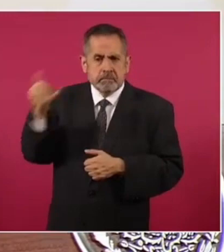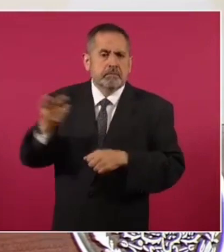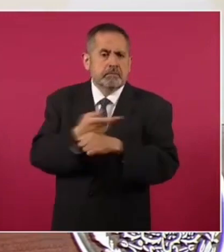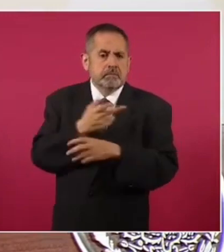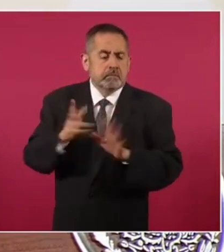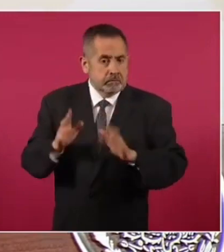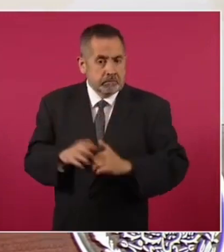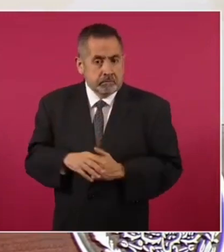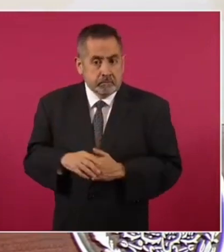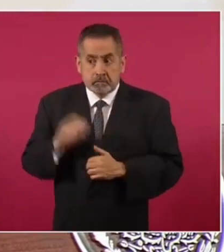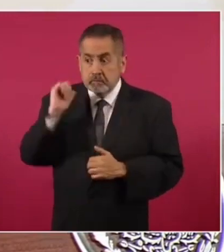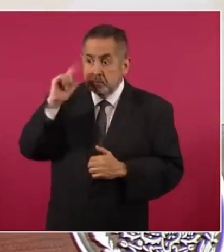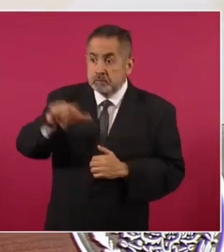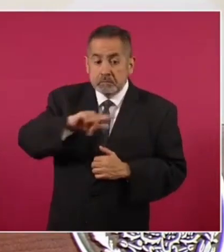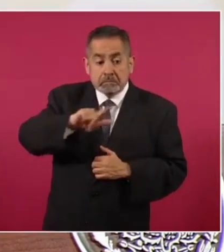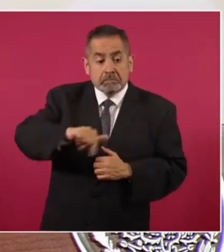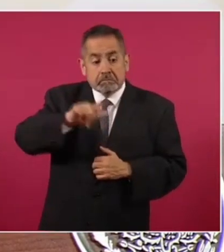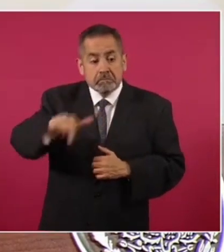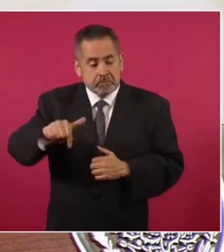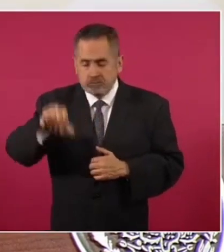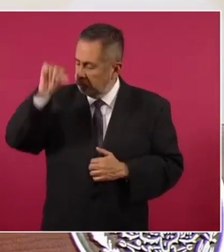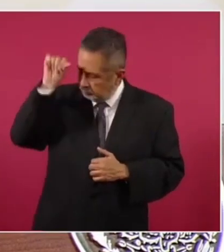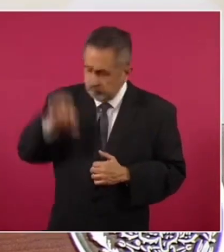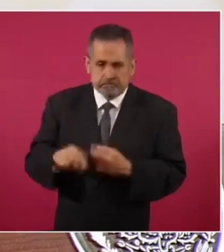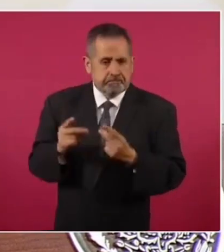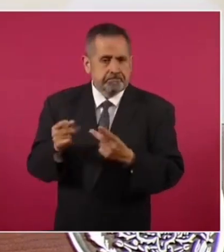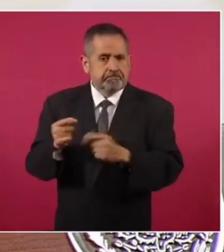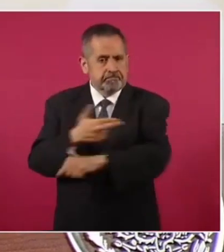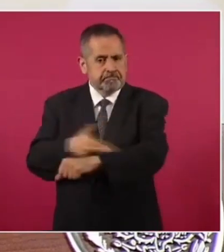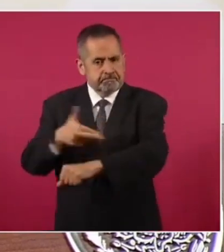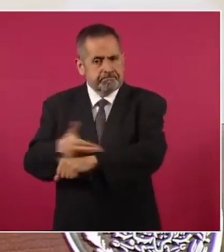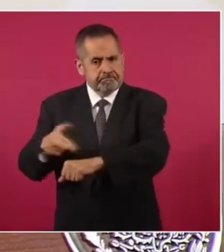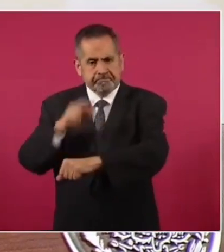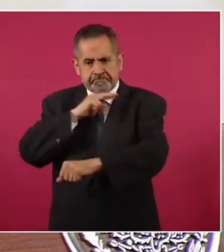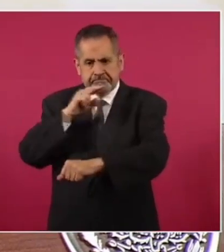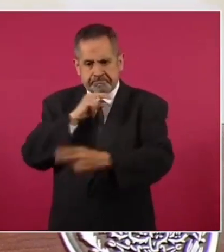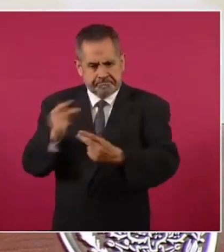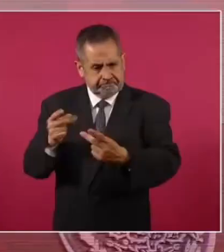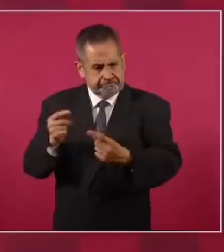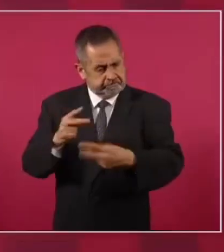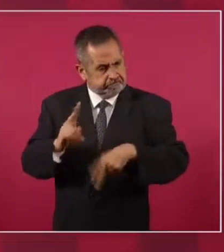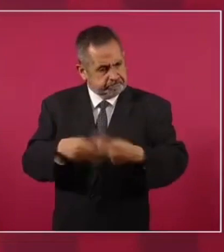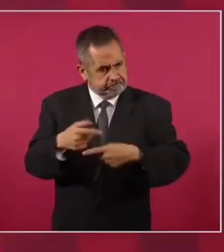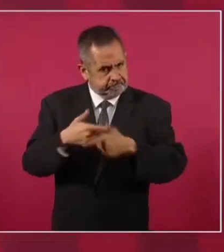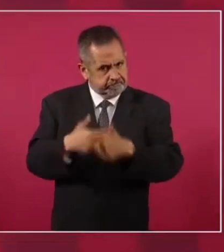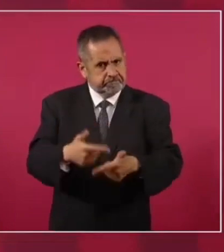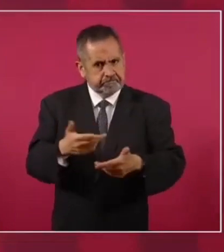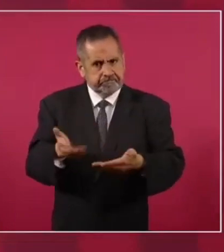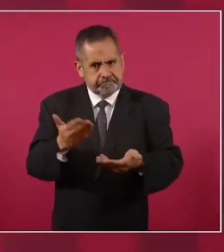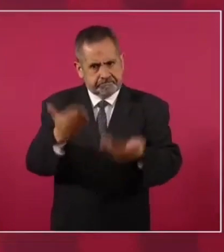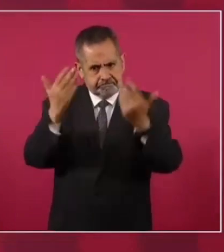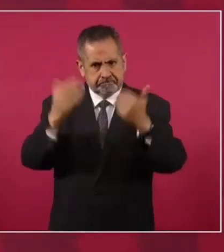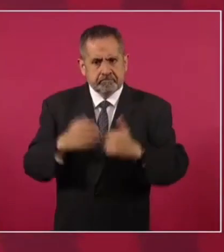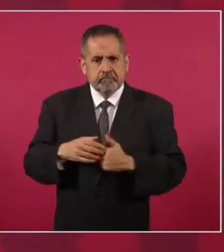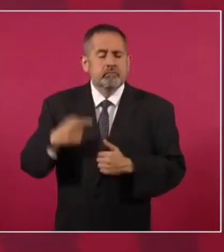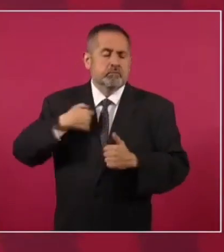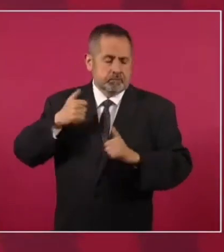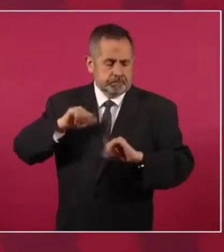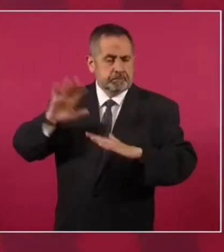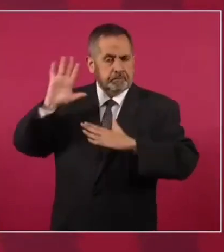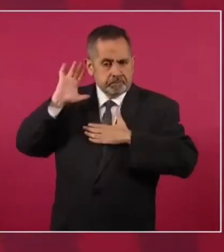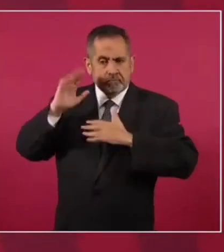y si hay demoras, de inmediato vamos a reactivar todo, porque es un